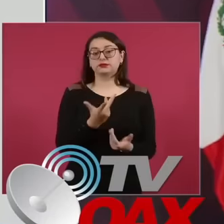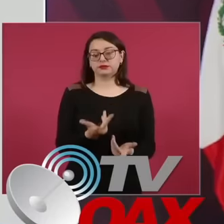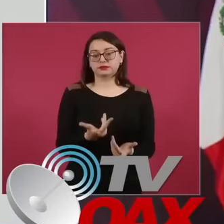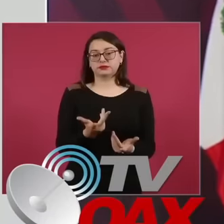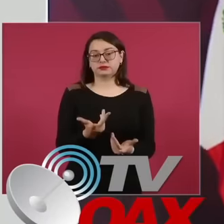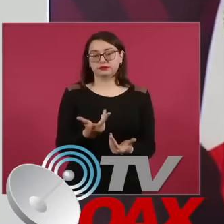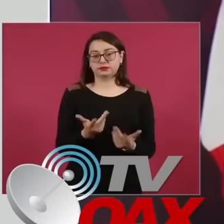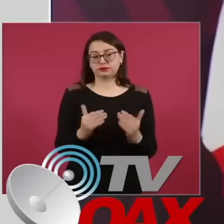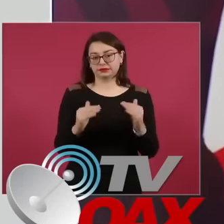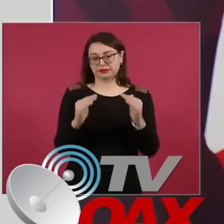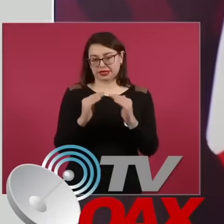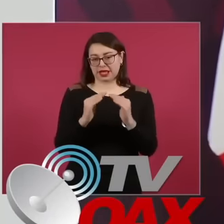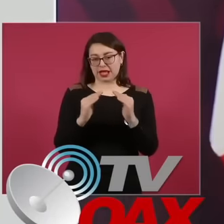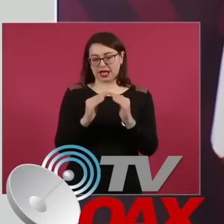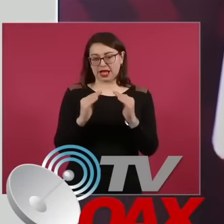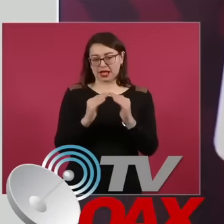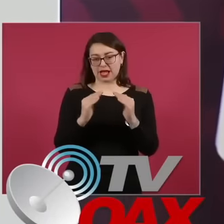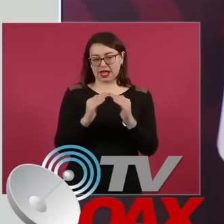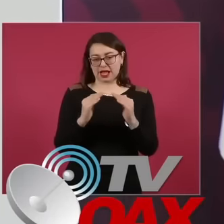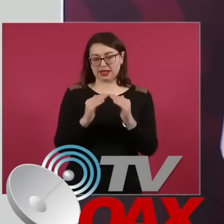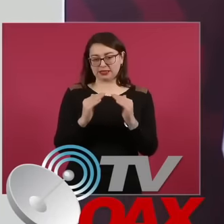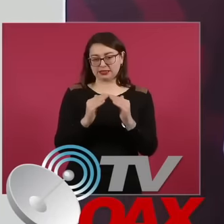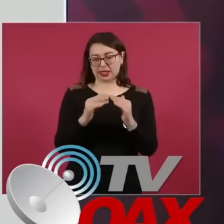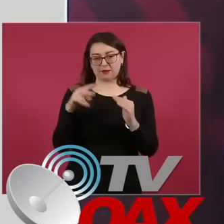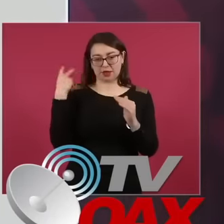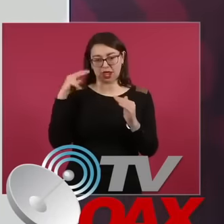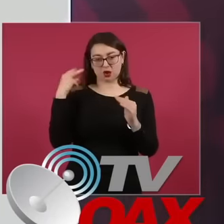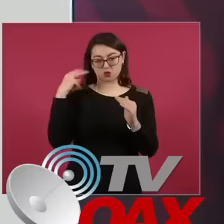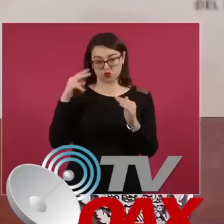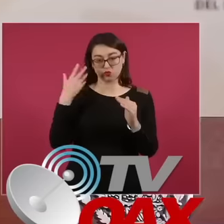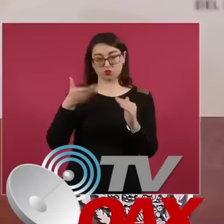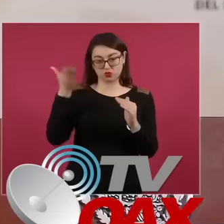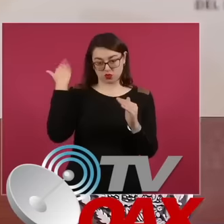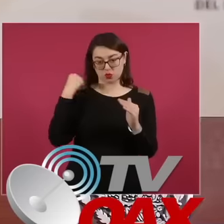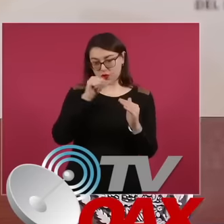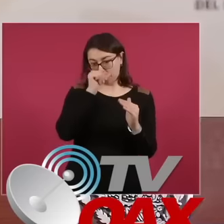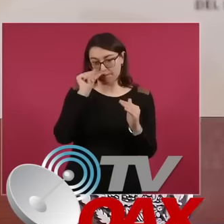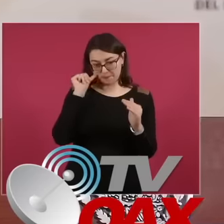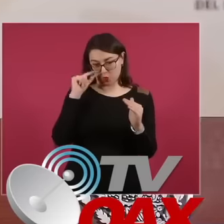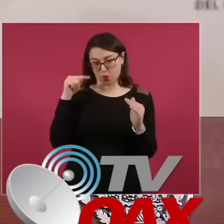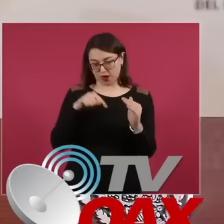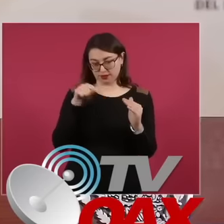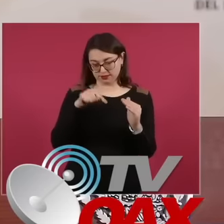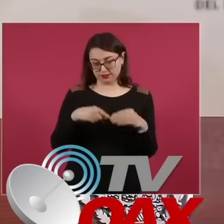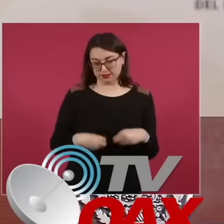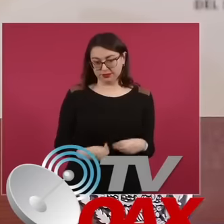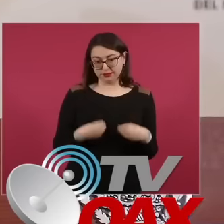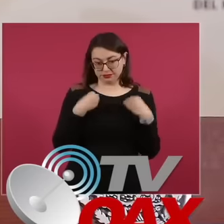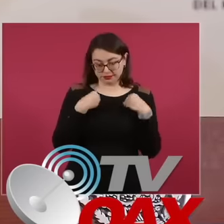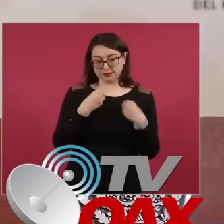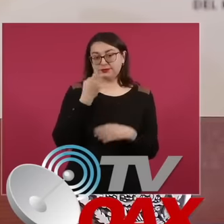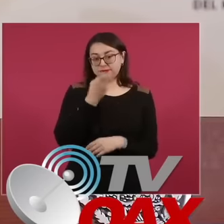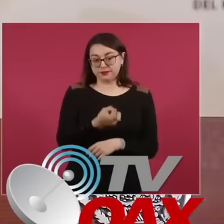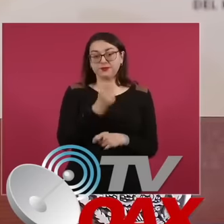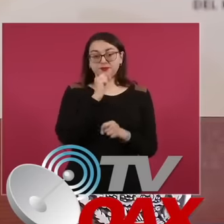vivió en Veracruz cuando las leyes de reforma, porque es